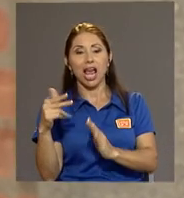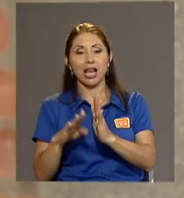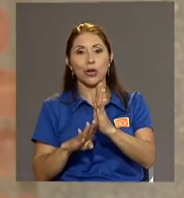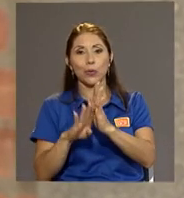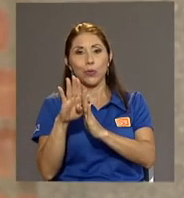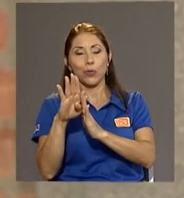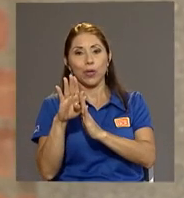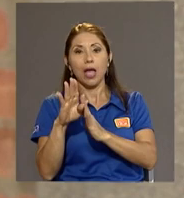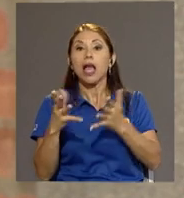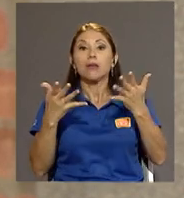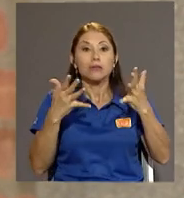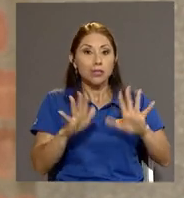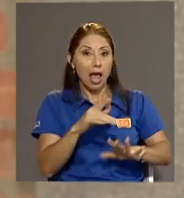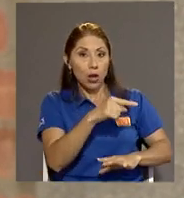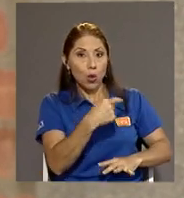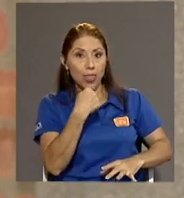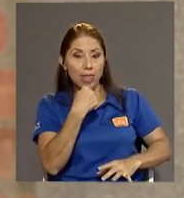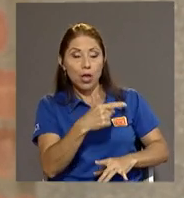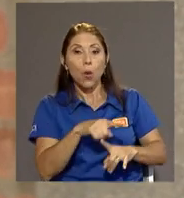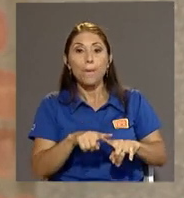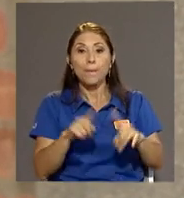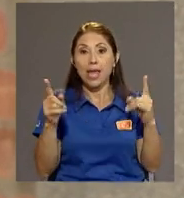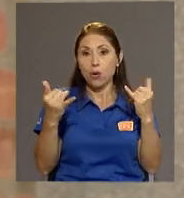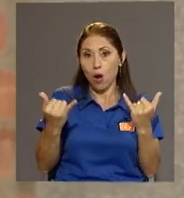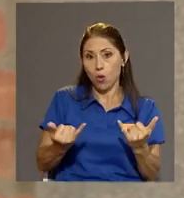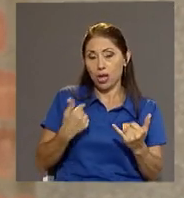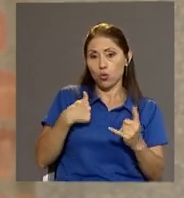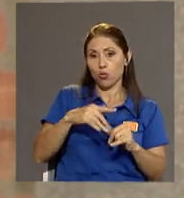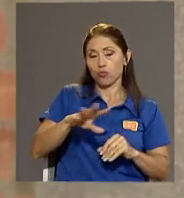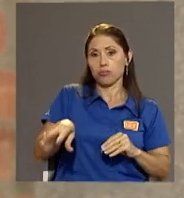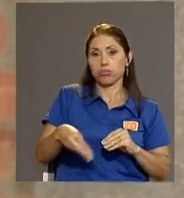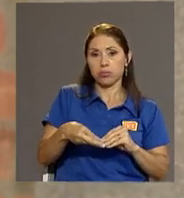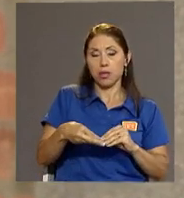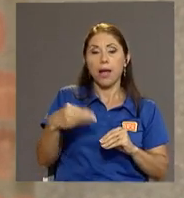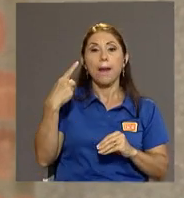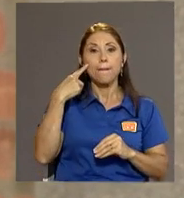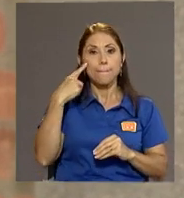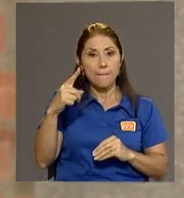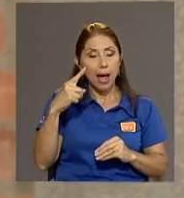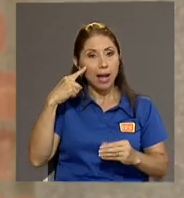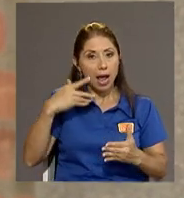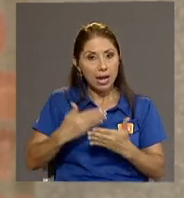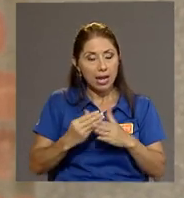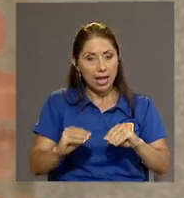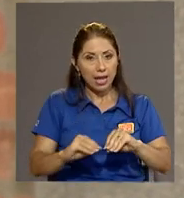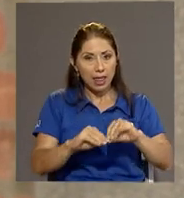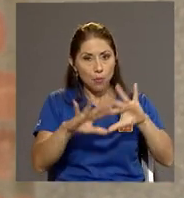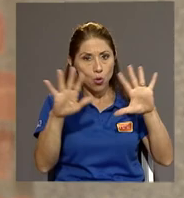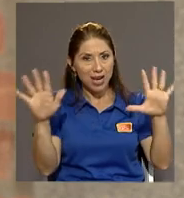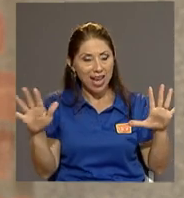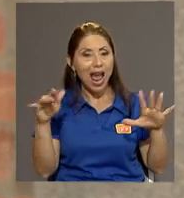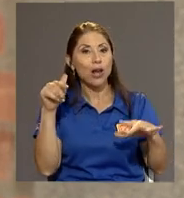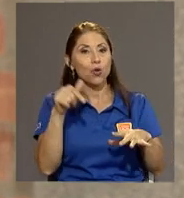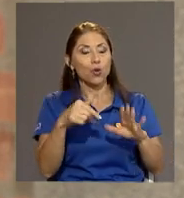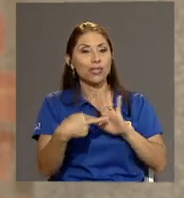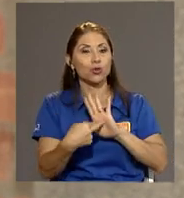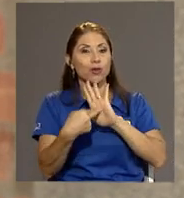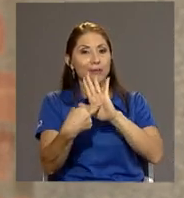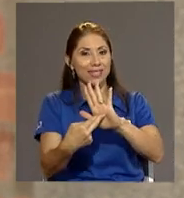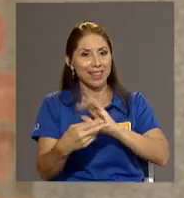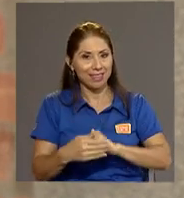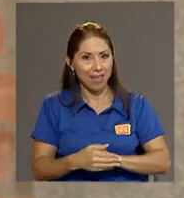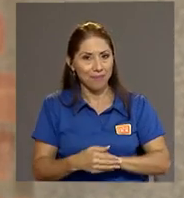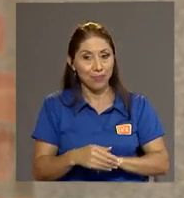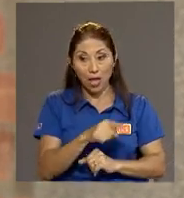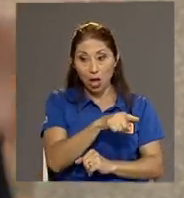ya doña Claribel lo dijo, pero para que quede muy claro lo que esto representa.